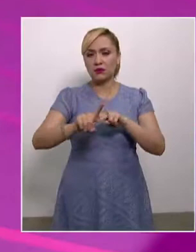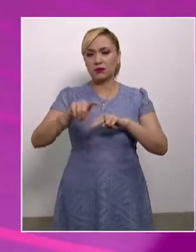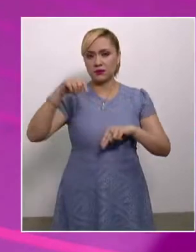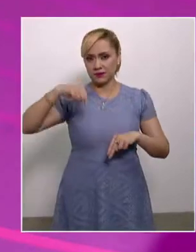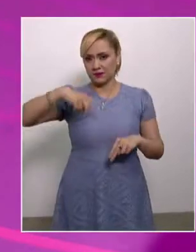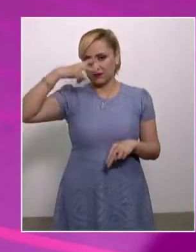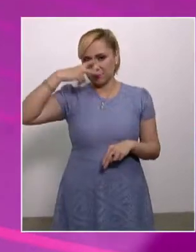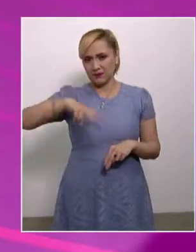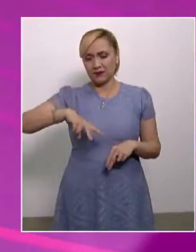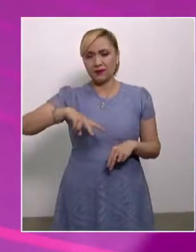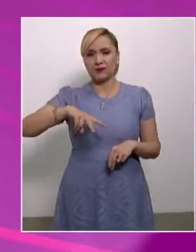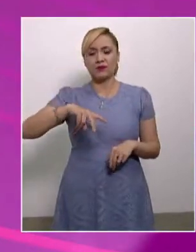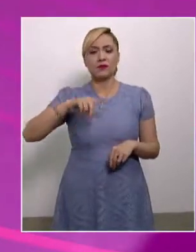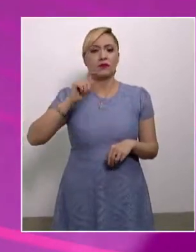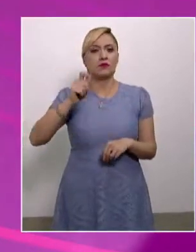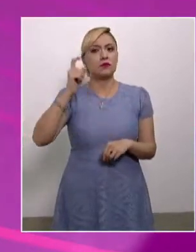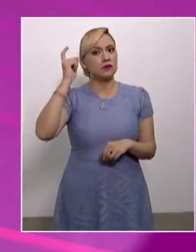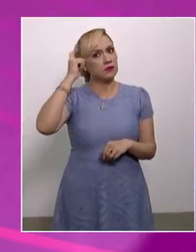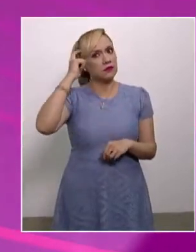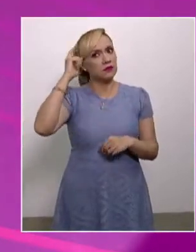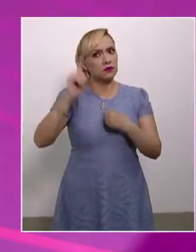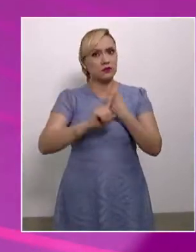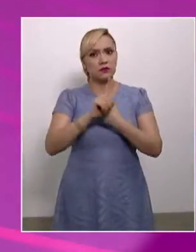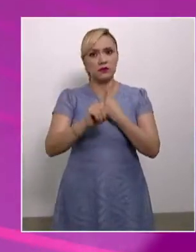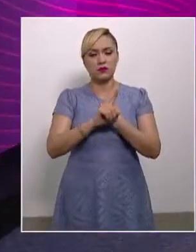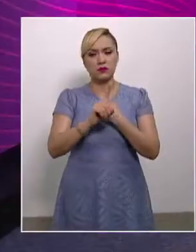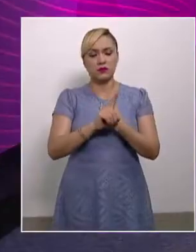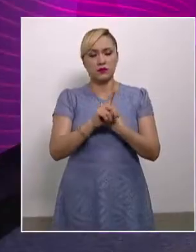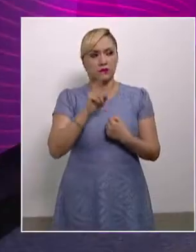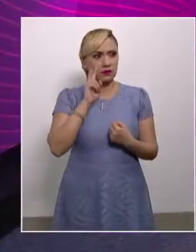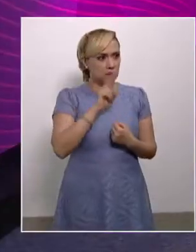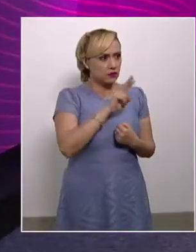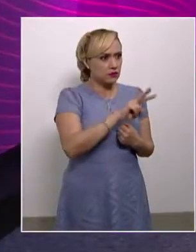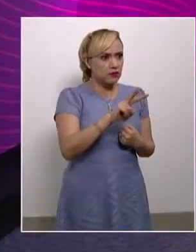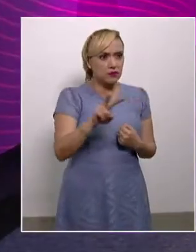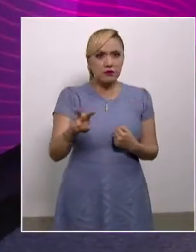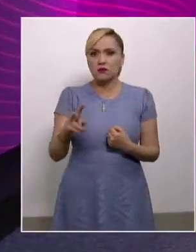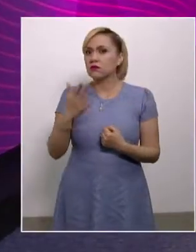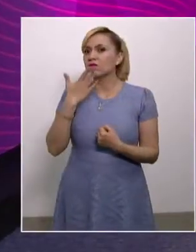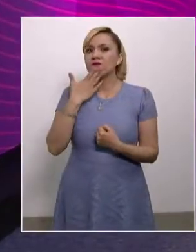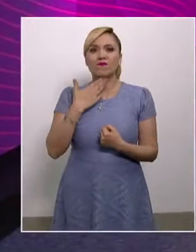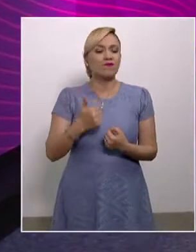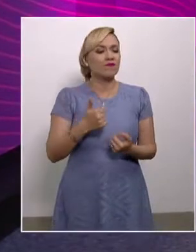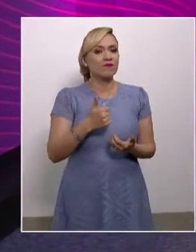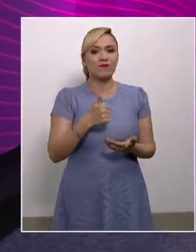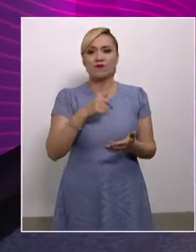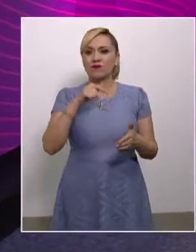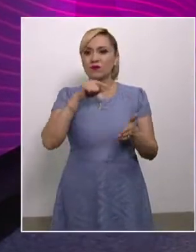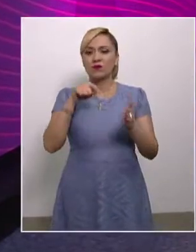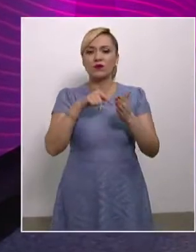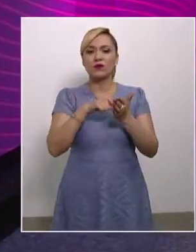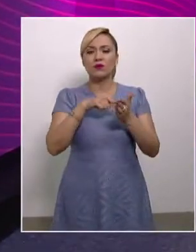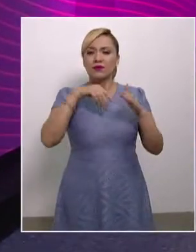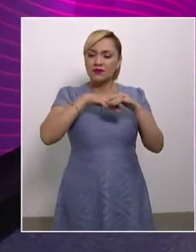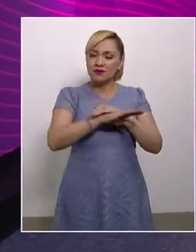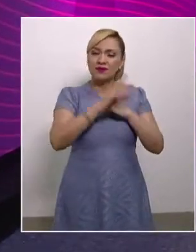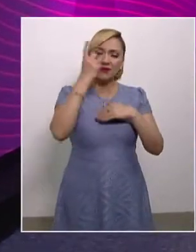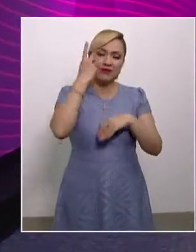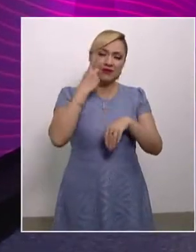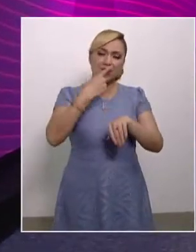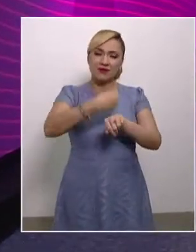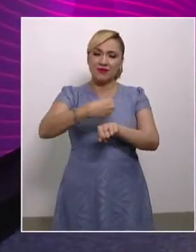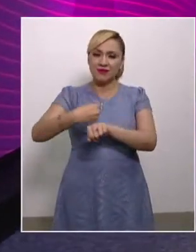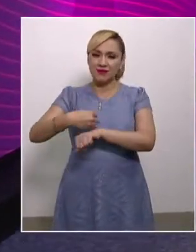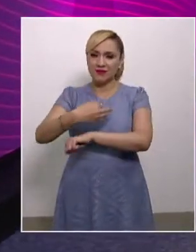acá, el tema de salud mental no era... se veía la necesidad, pero no había una estructura ni en los albergues ni en las redes que atienden a la población